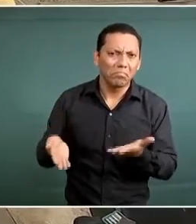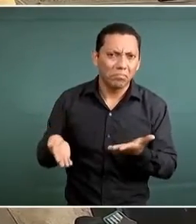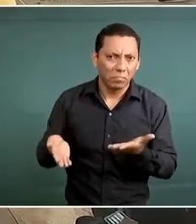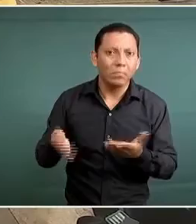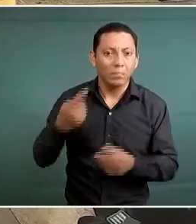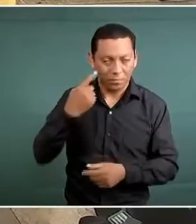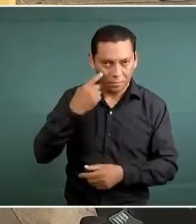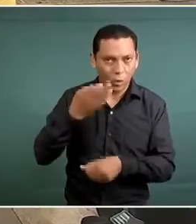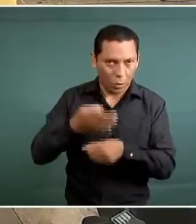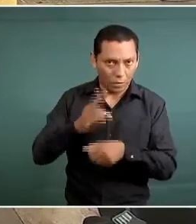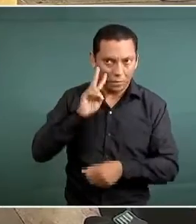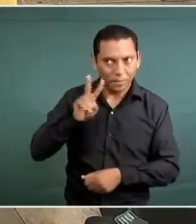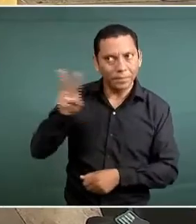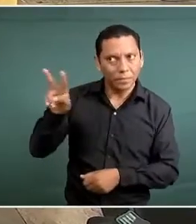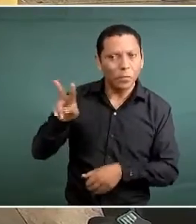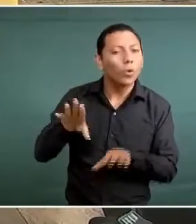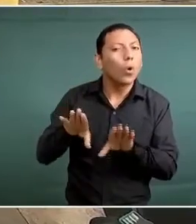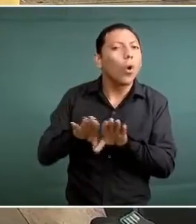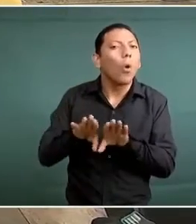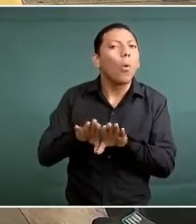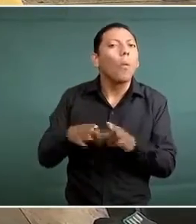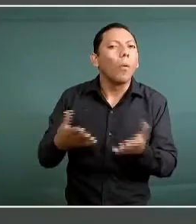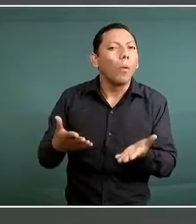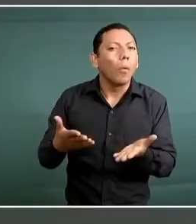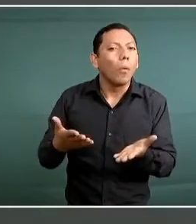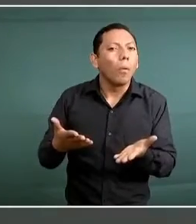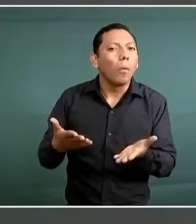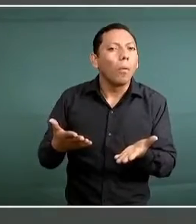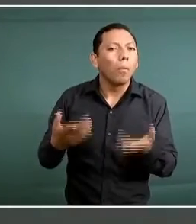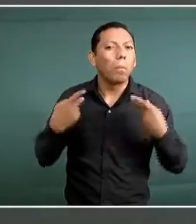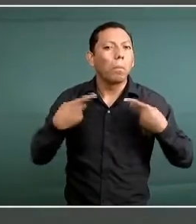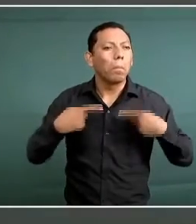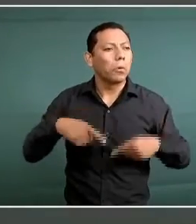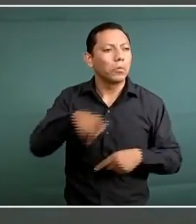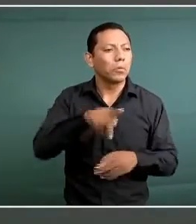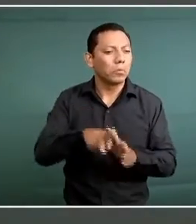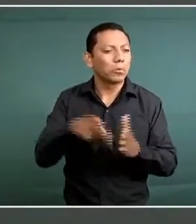vea vamos a ver cómo cómo la lee la gente